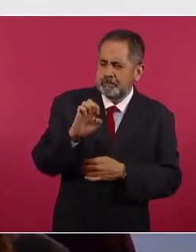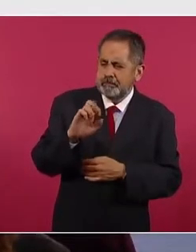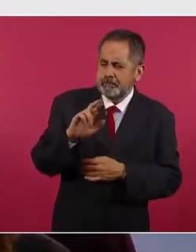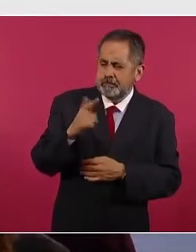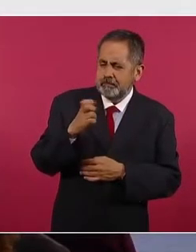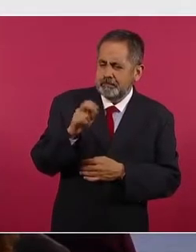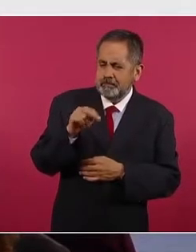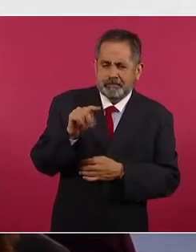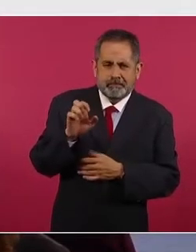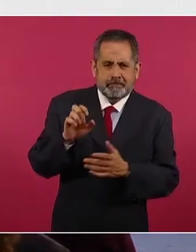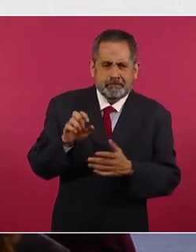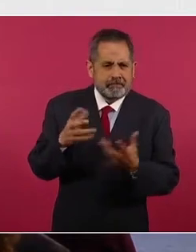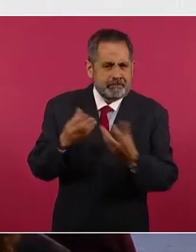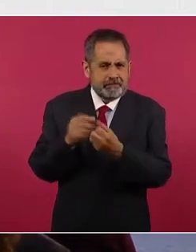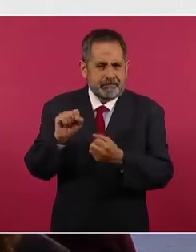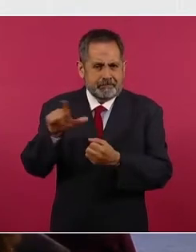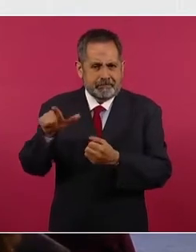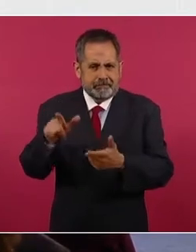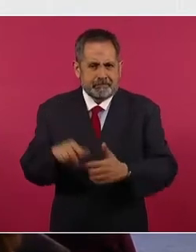67%.